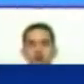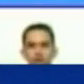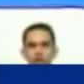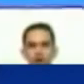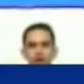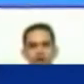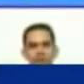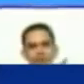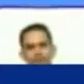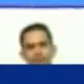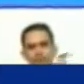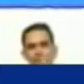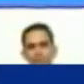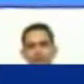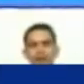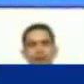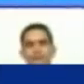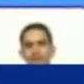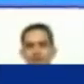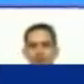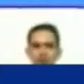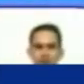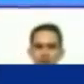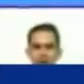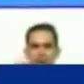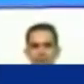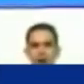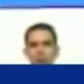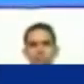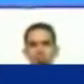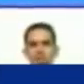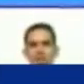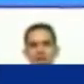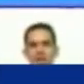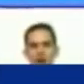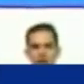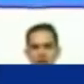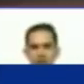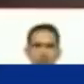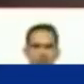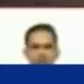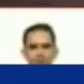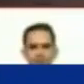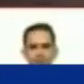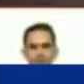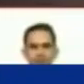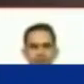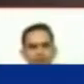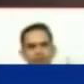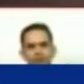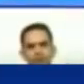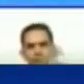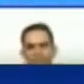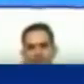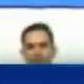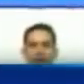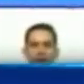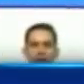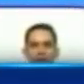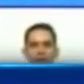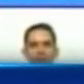presidenta del Banco Central de Honduras, Rebeca Santos, comisionado